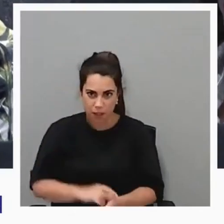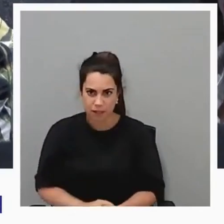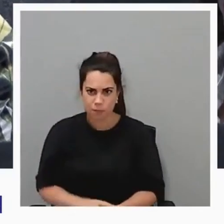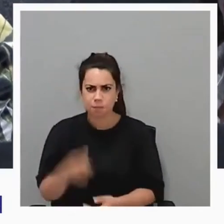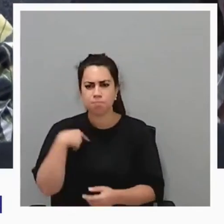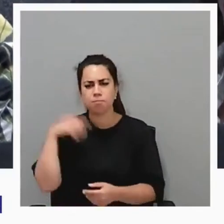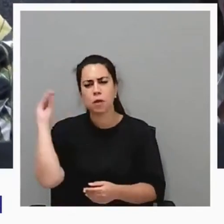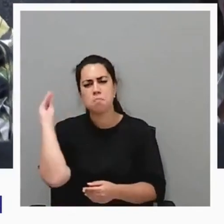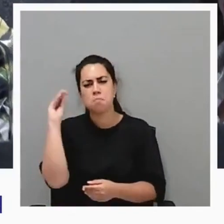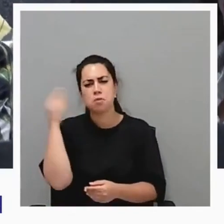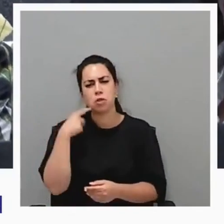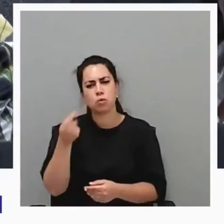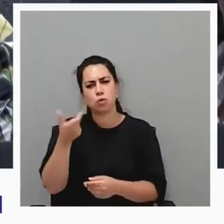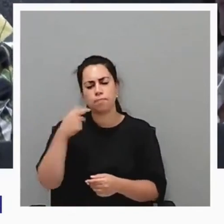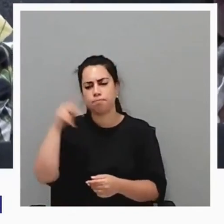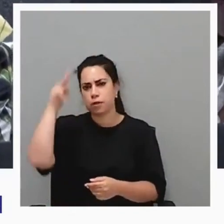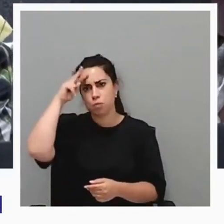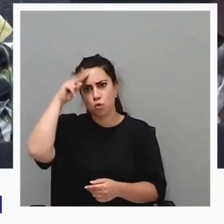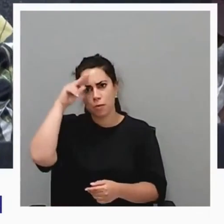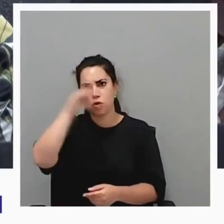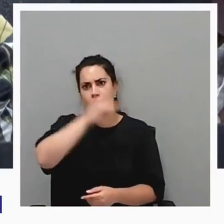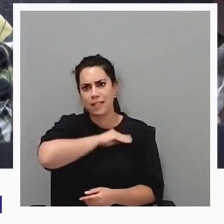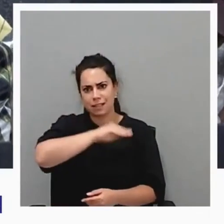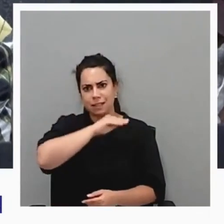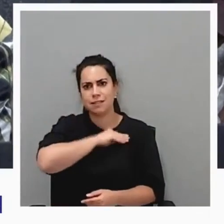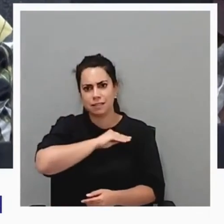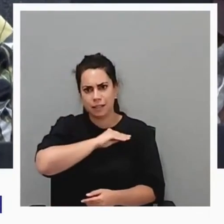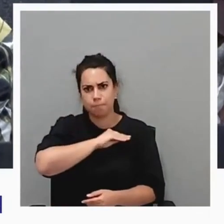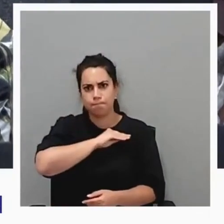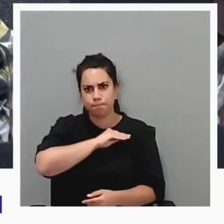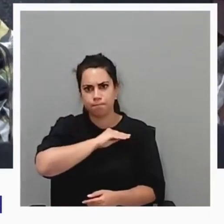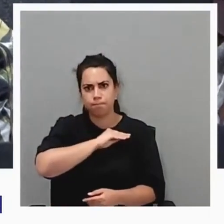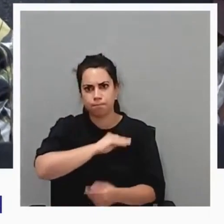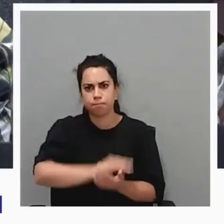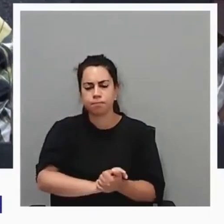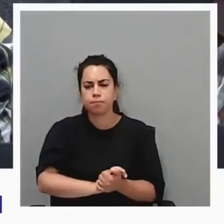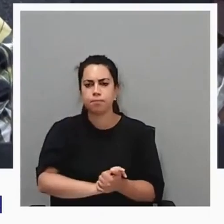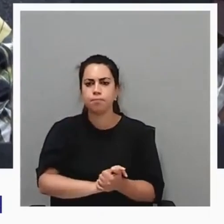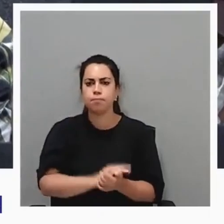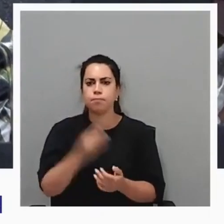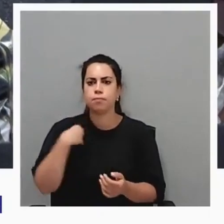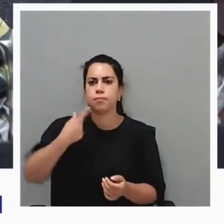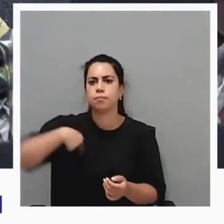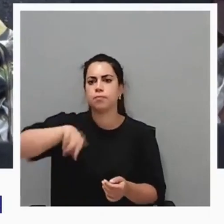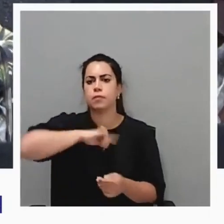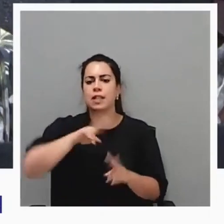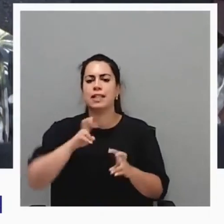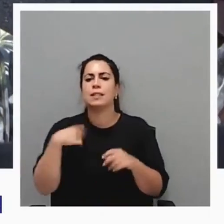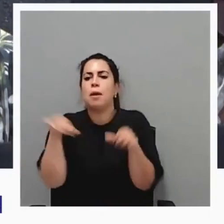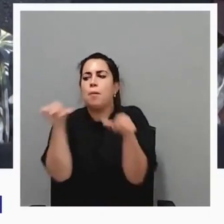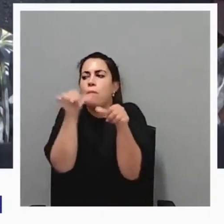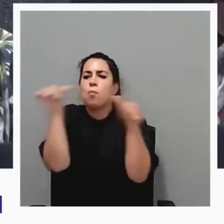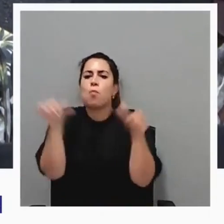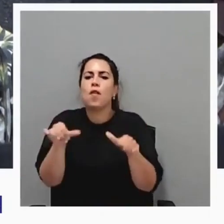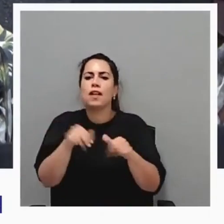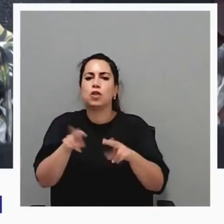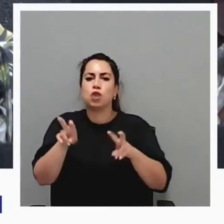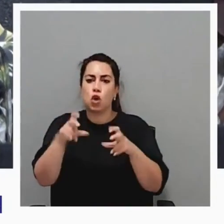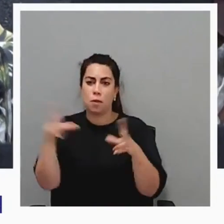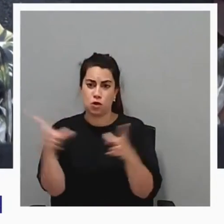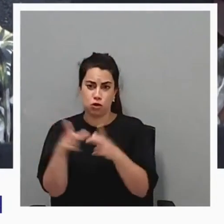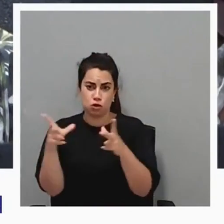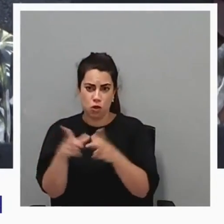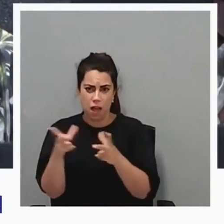me preocupa mucho, y es cuando hacemos o cuando trabajamos modelos de innovación social y nos acercamos